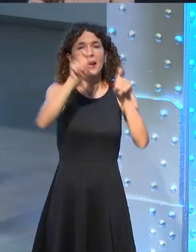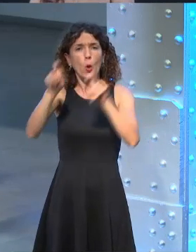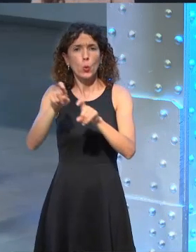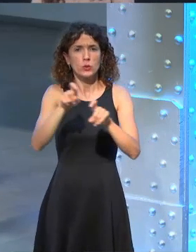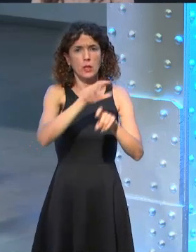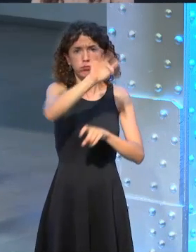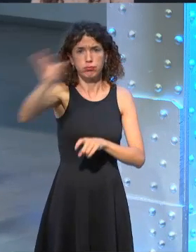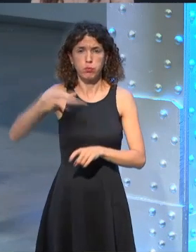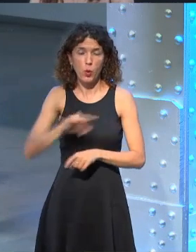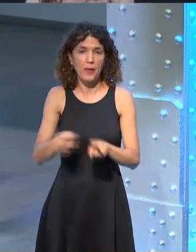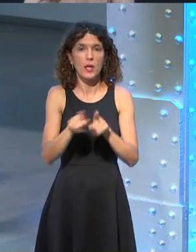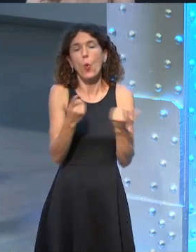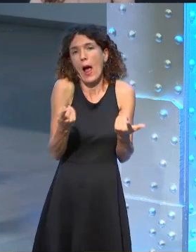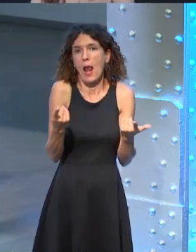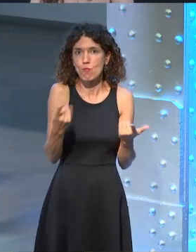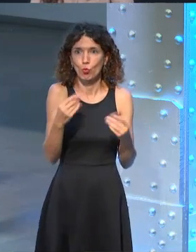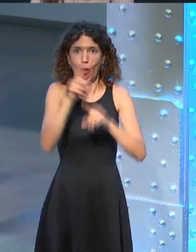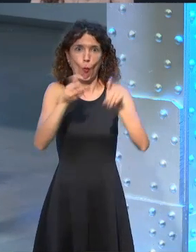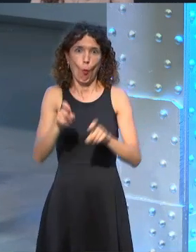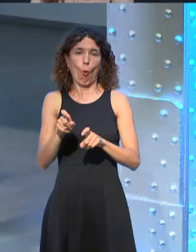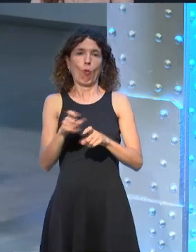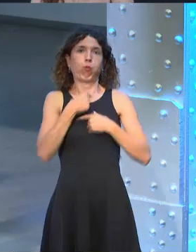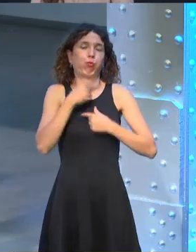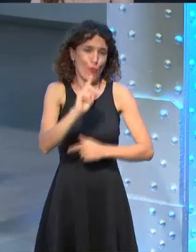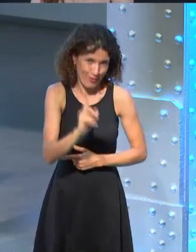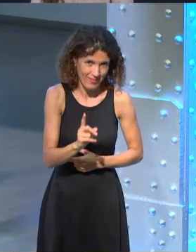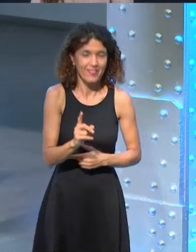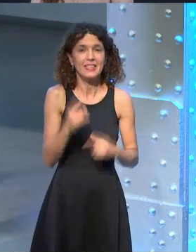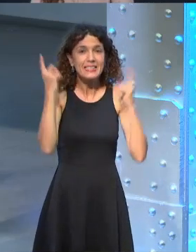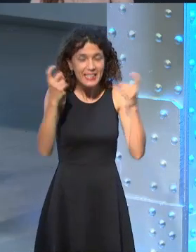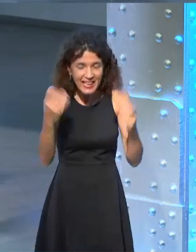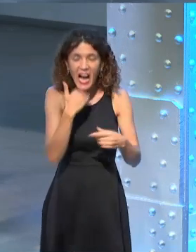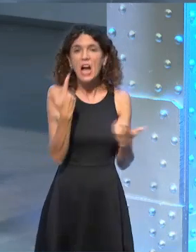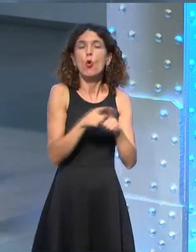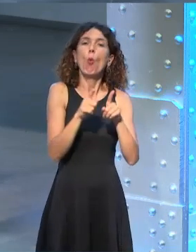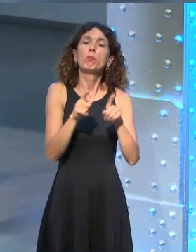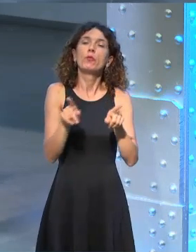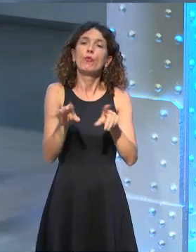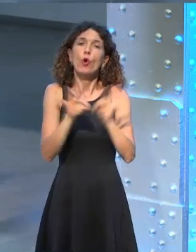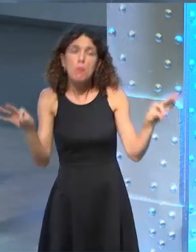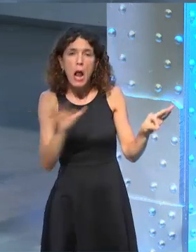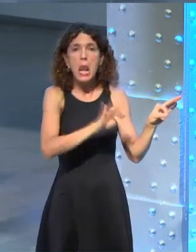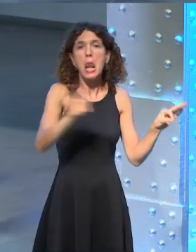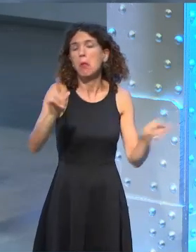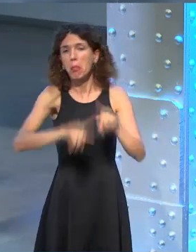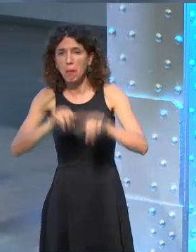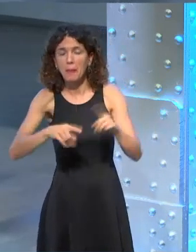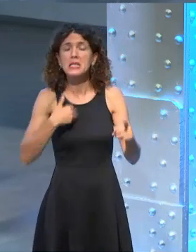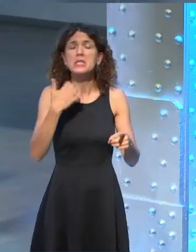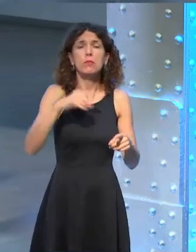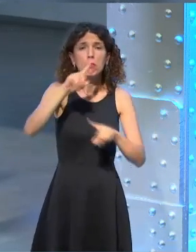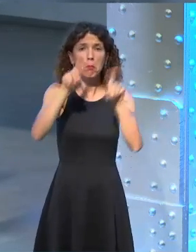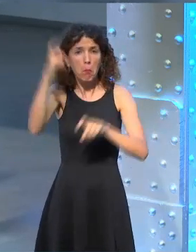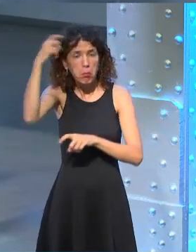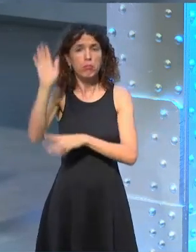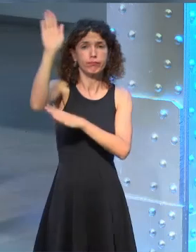preguntas sin que se me desmadre la sala, pero si tenéis en cualquier momento, sin que sea formalmente el turno vuestro, si os surge alguna